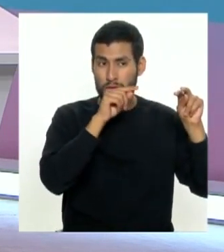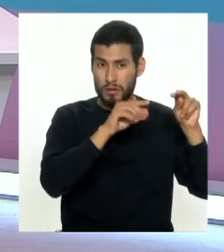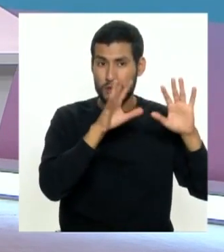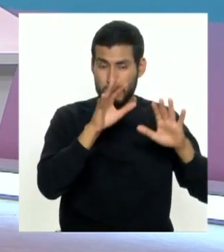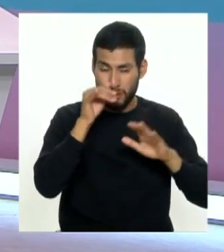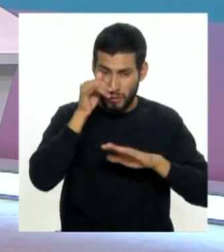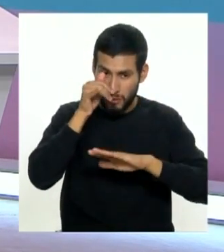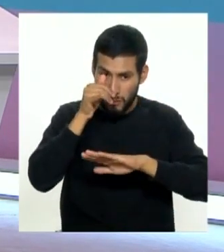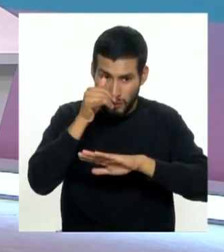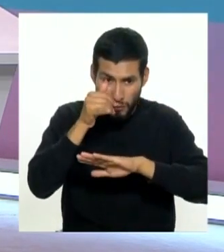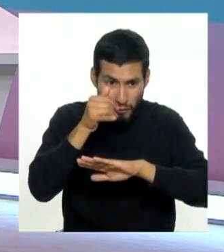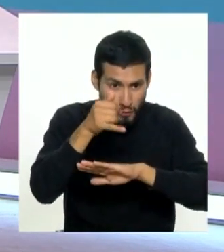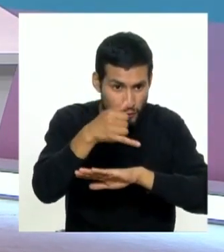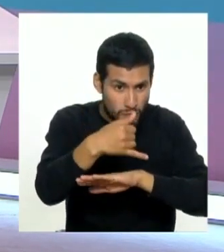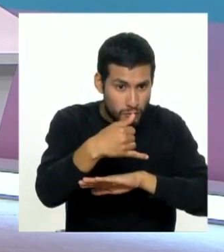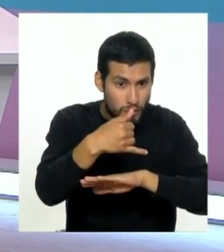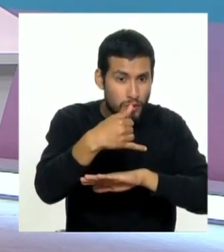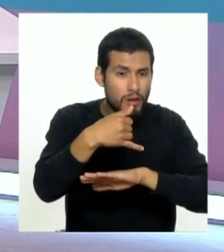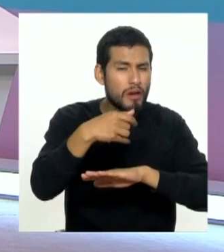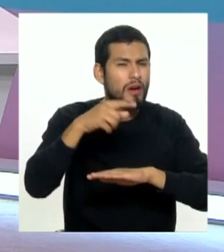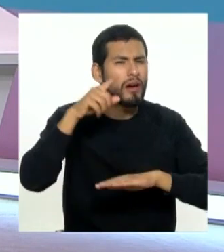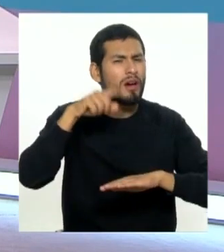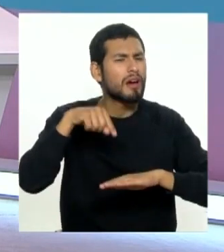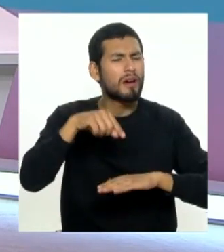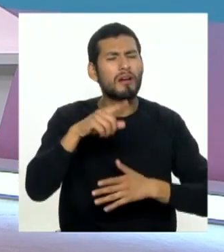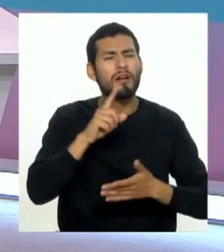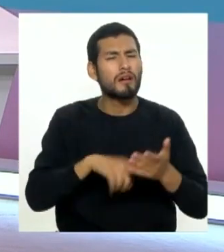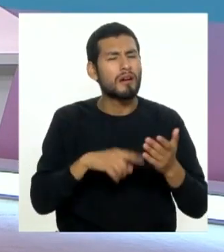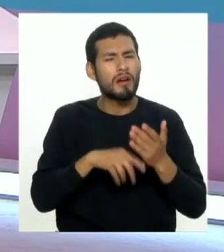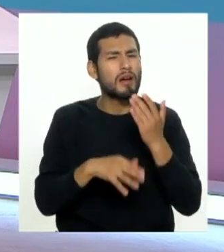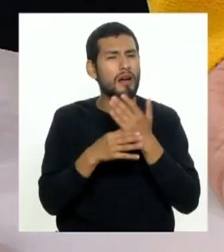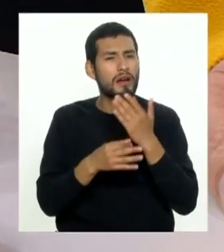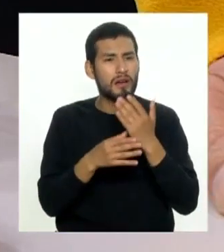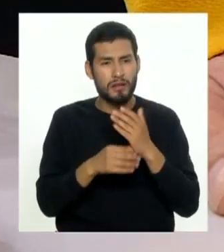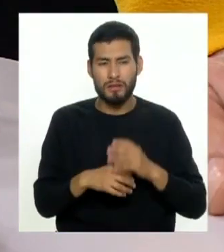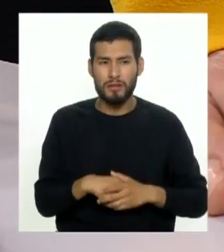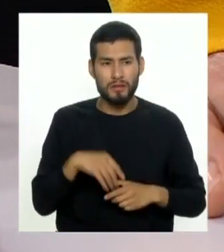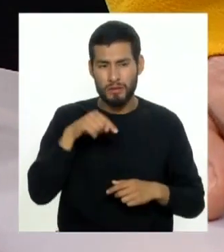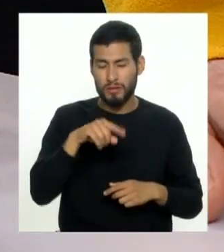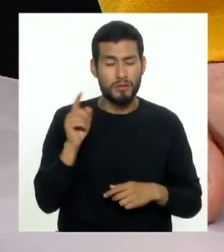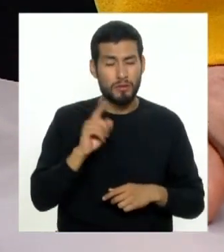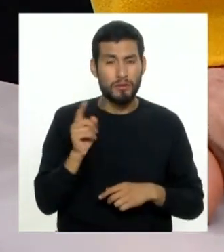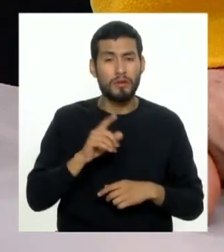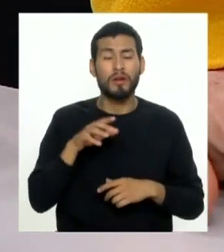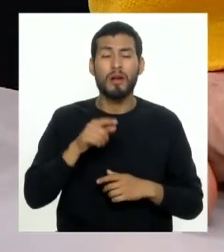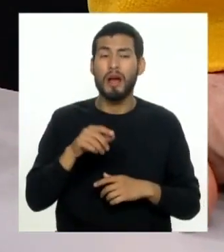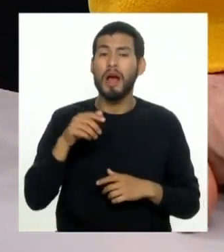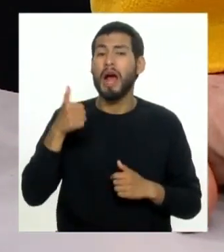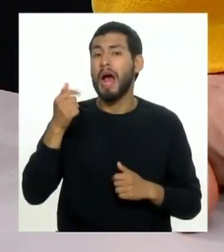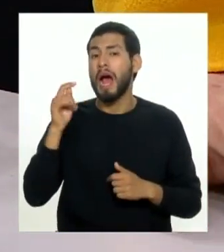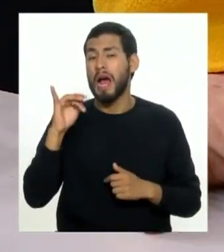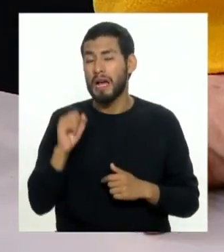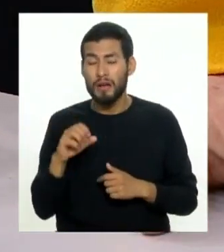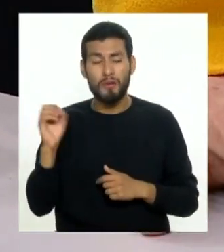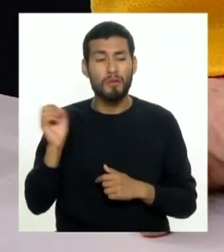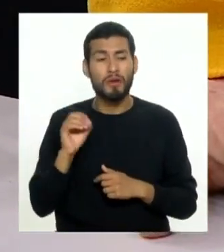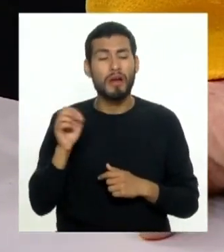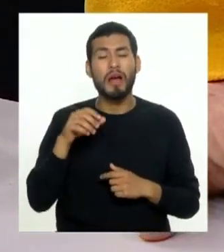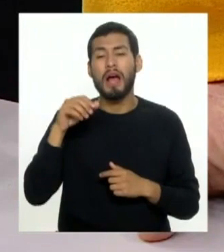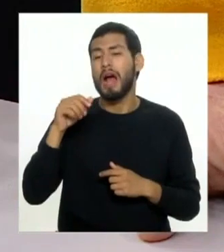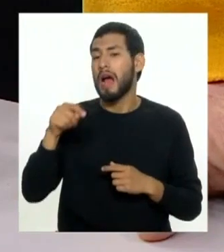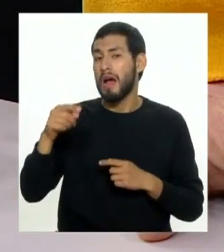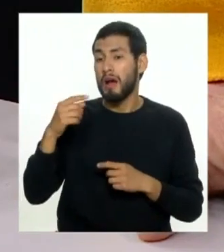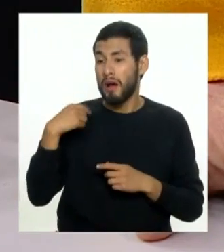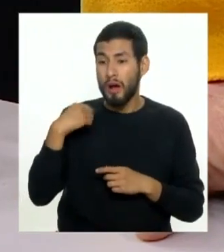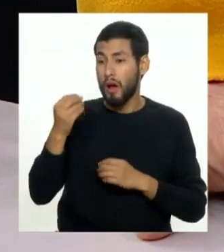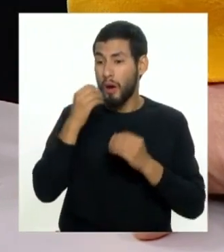me acerca. Porque, ¿cuáles son esos alimentos altos en grasa? No es como la dieta Atkins o una modificada de Atkins en donde